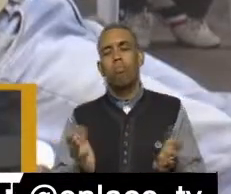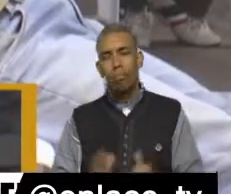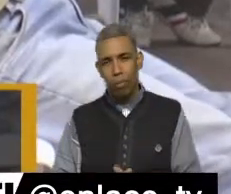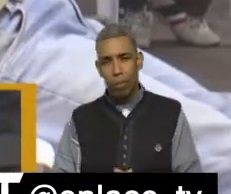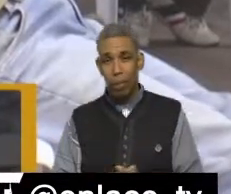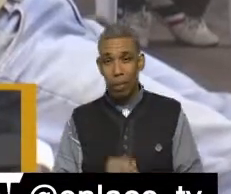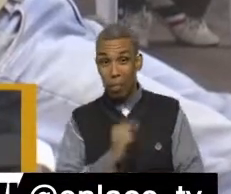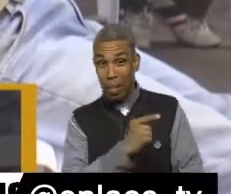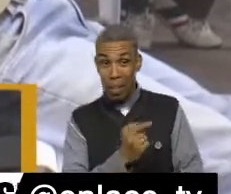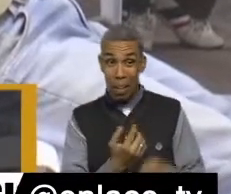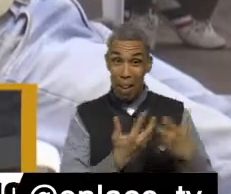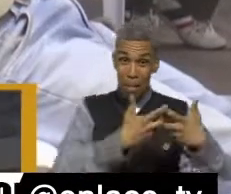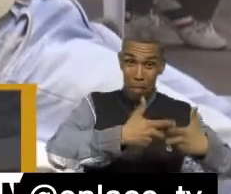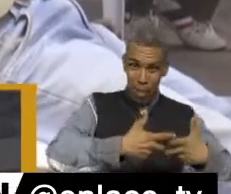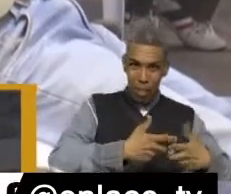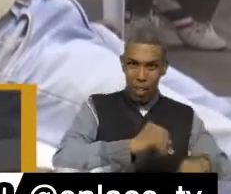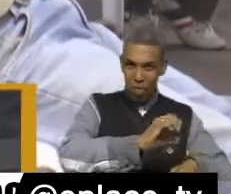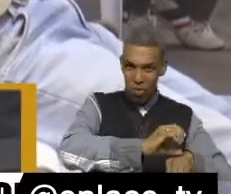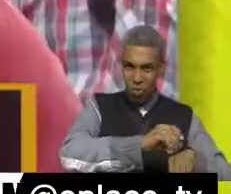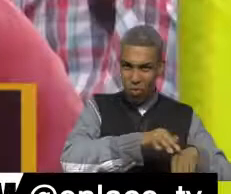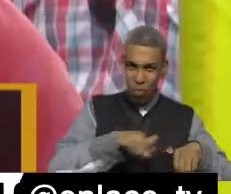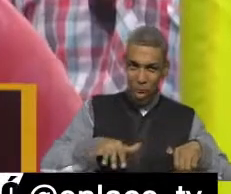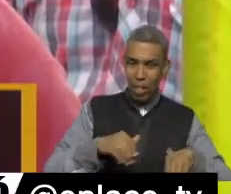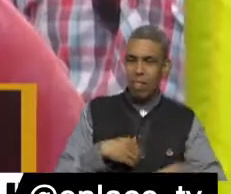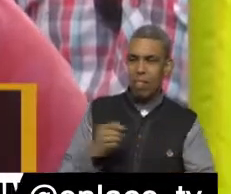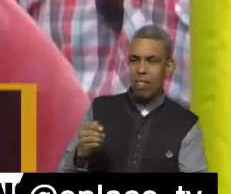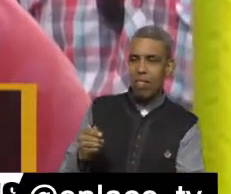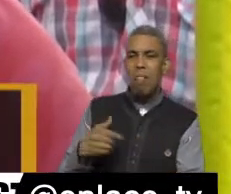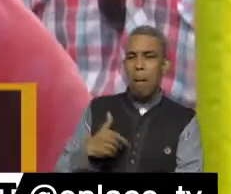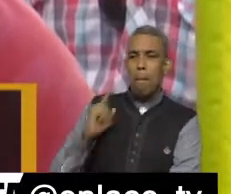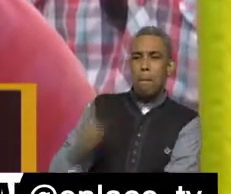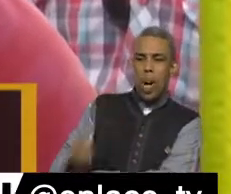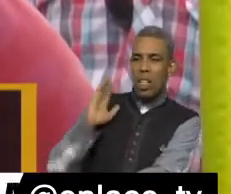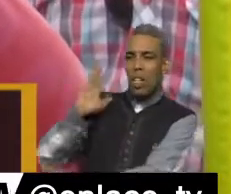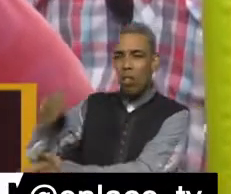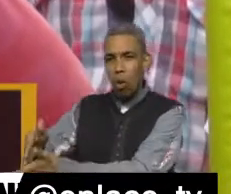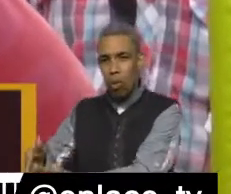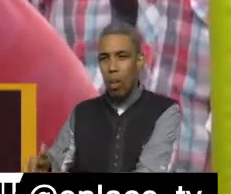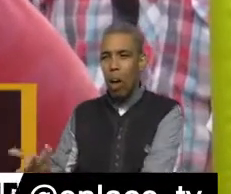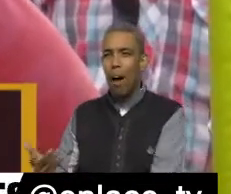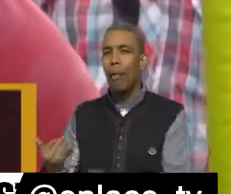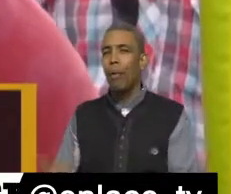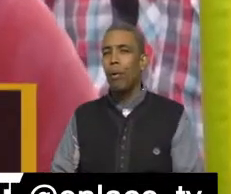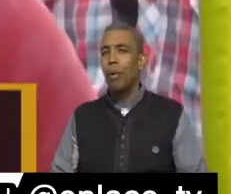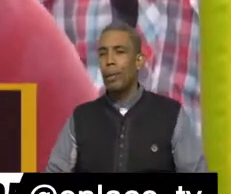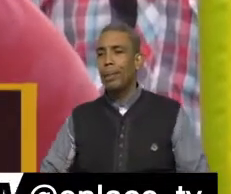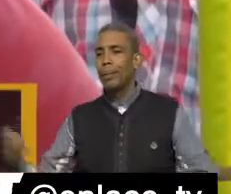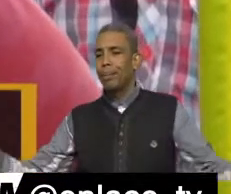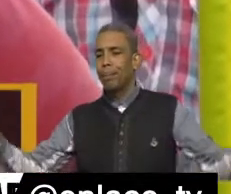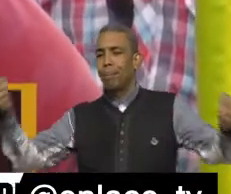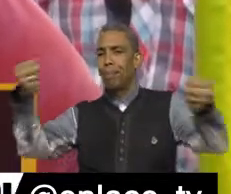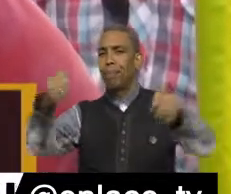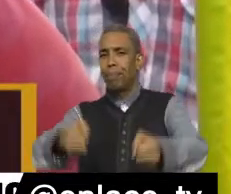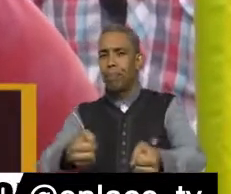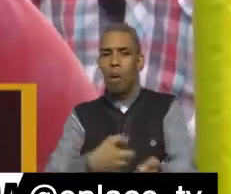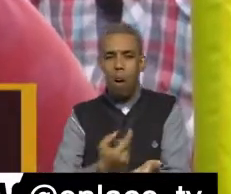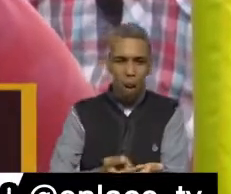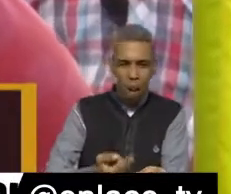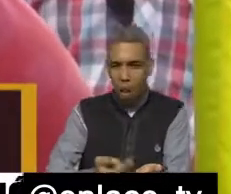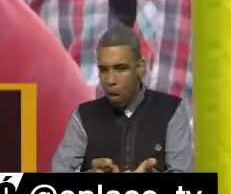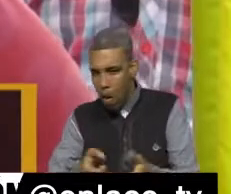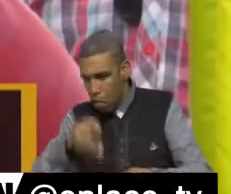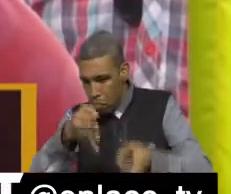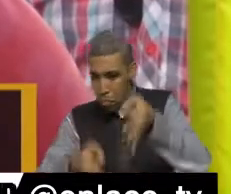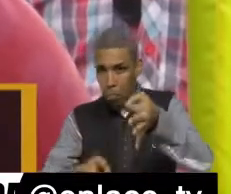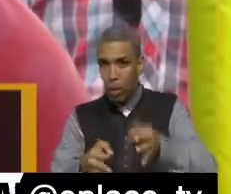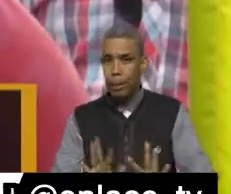embargó a Navelena por concepto de arriendo de inmuebles y draga. Tenemos 3 compañeros allá, estamos esperando resultados y vamos a esperar hasta las